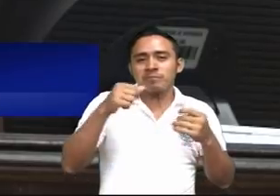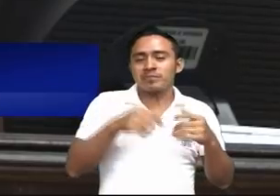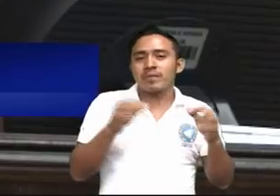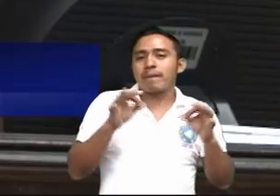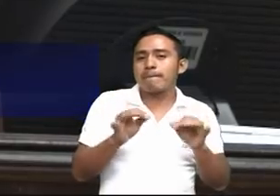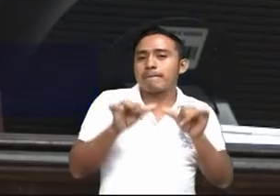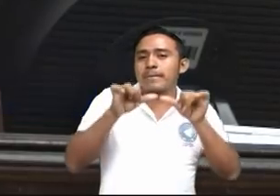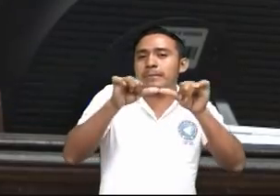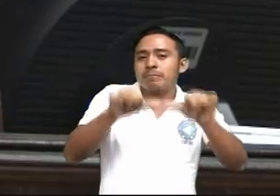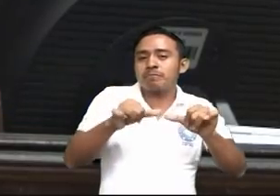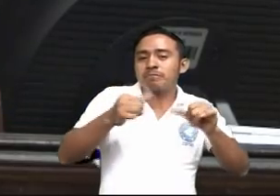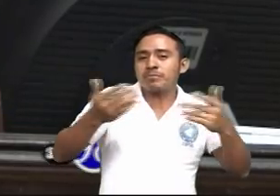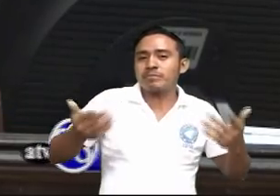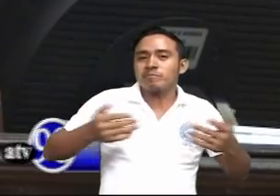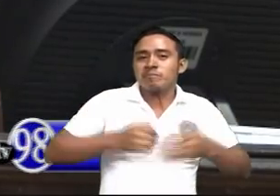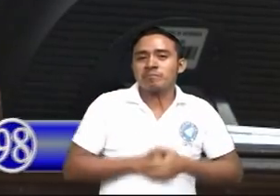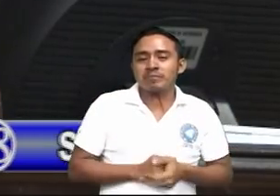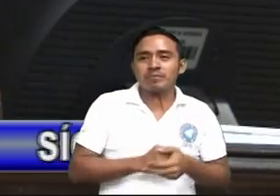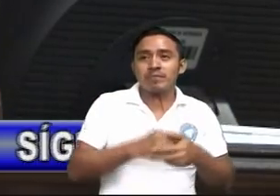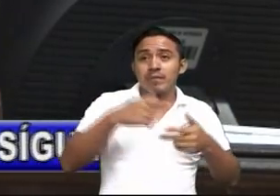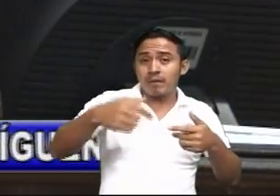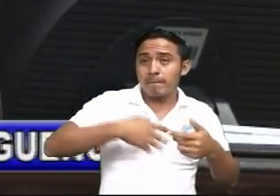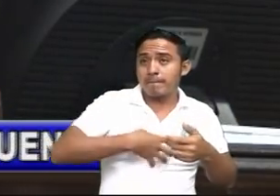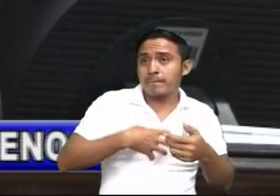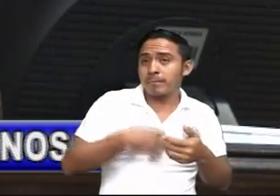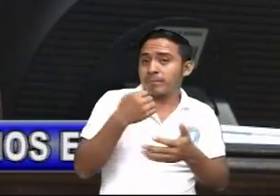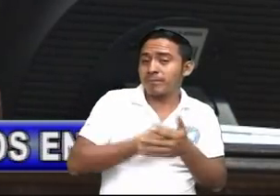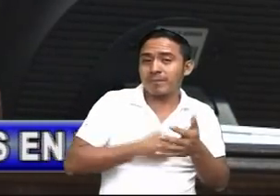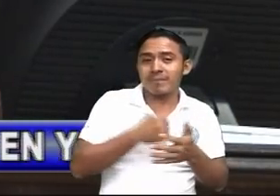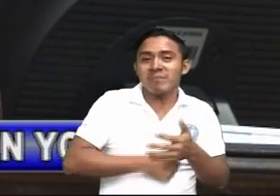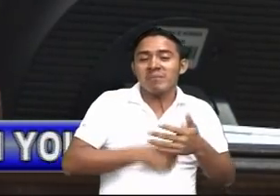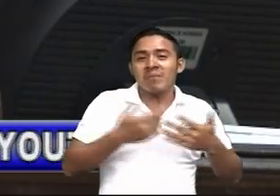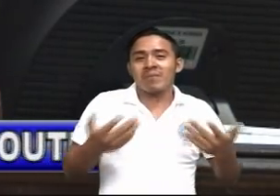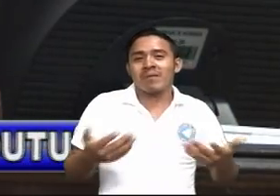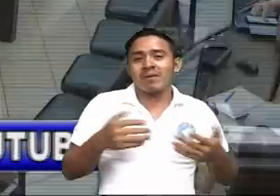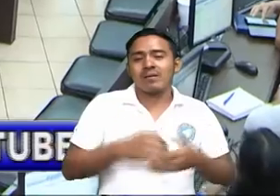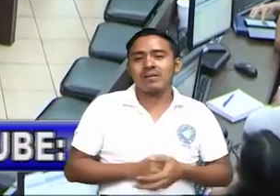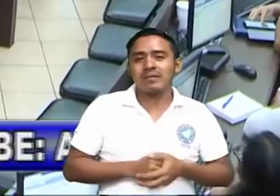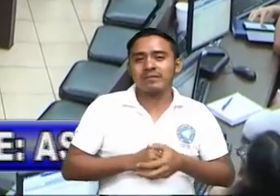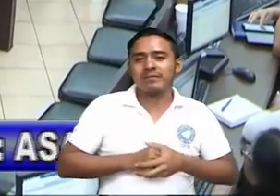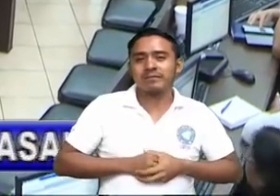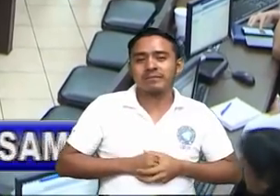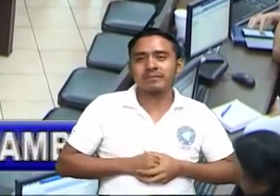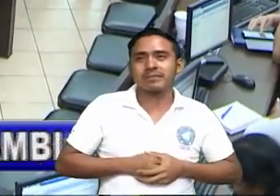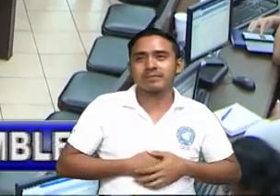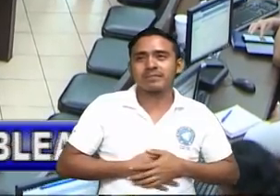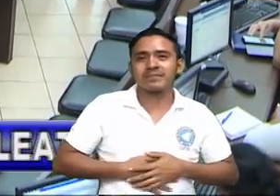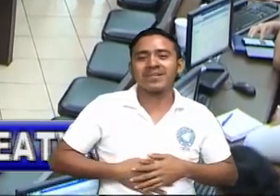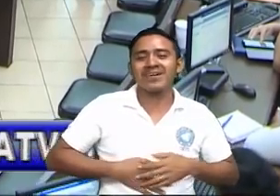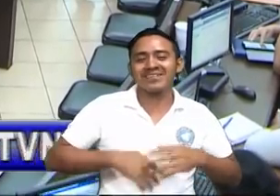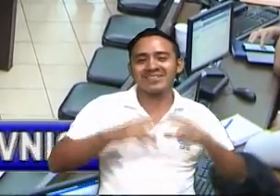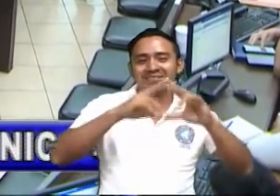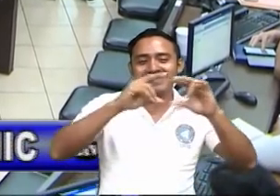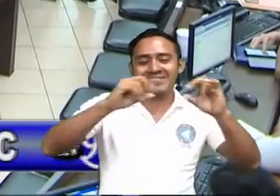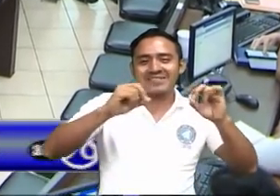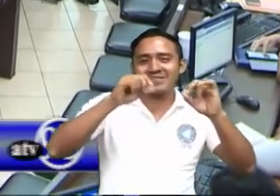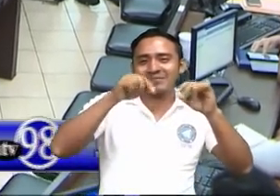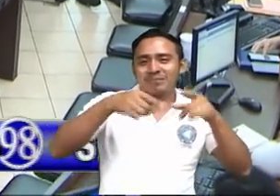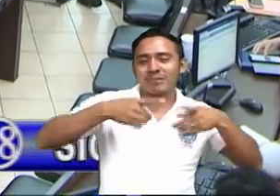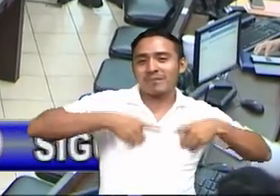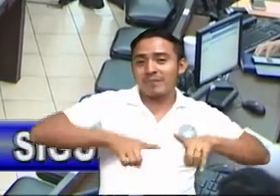Adelante, compañero, que esa es la lucha por la patria digna. Durante la sesión, las y los